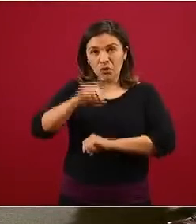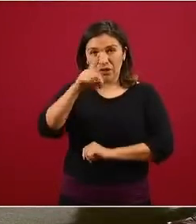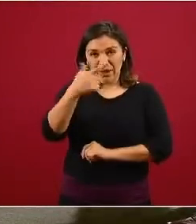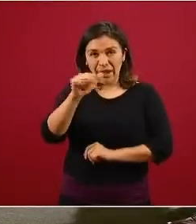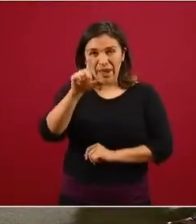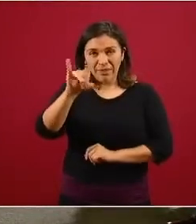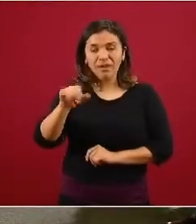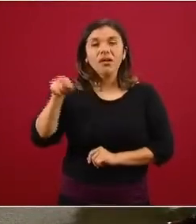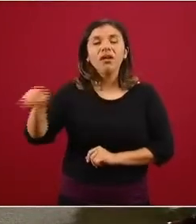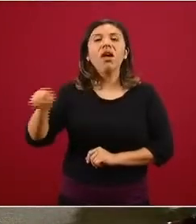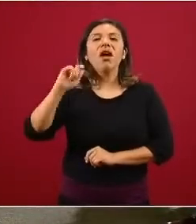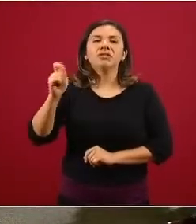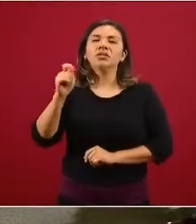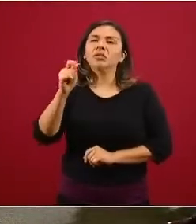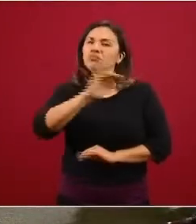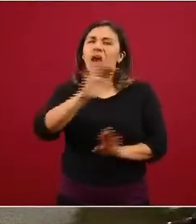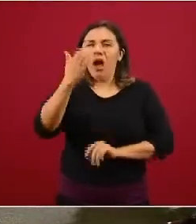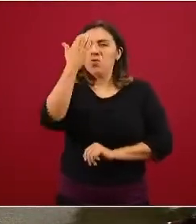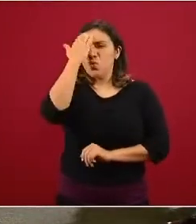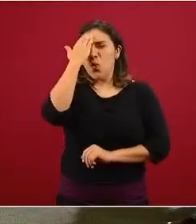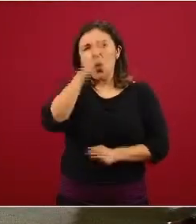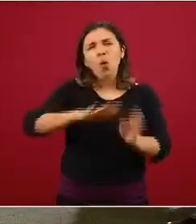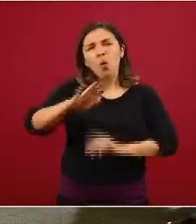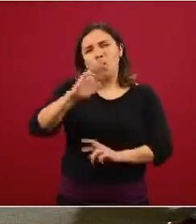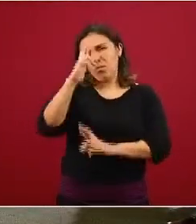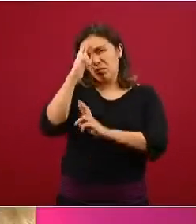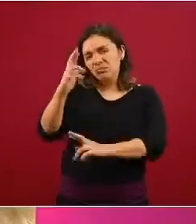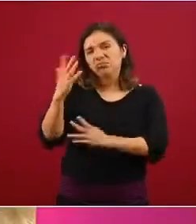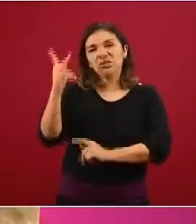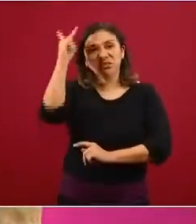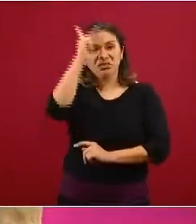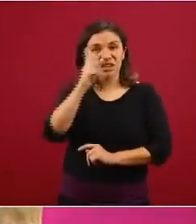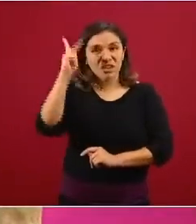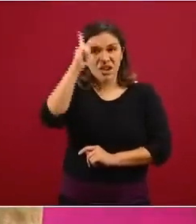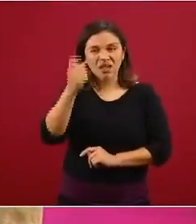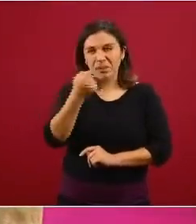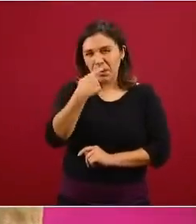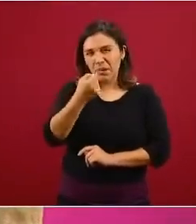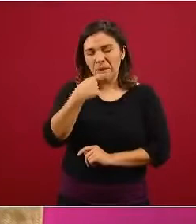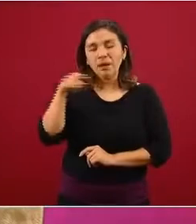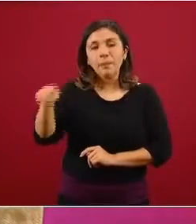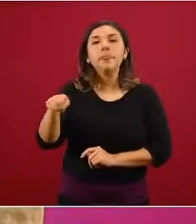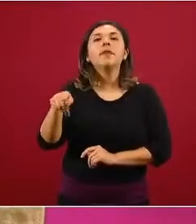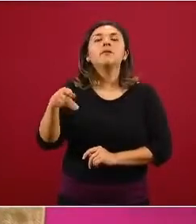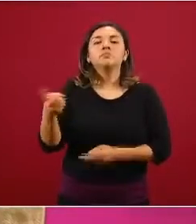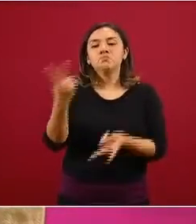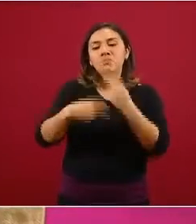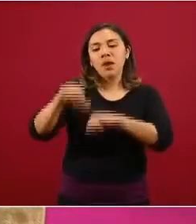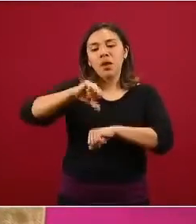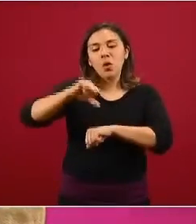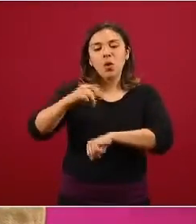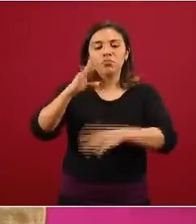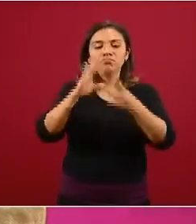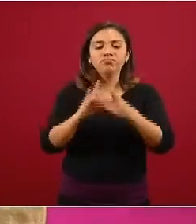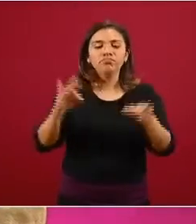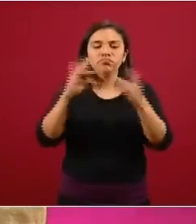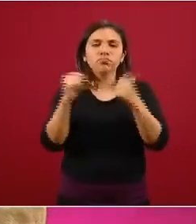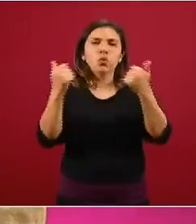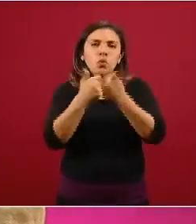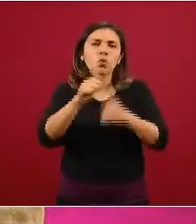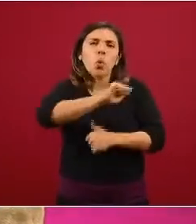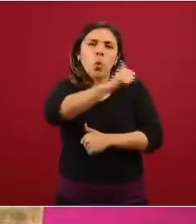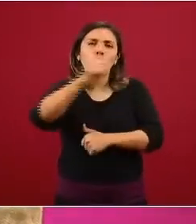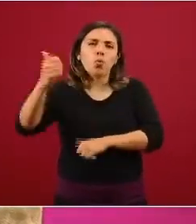Sabiki es un conocido y respetado psiquiatra que nos ha venido a hablar junto con los